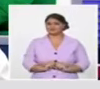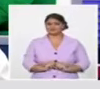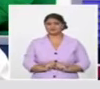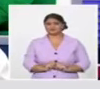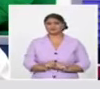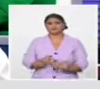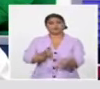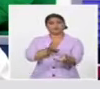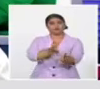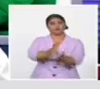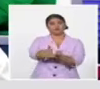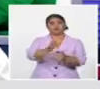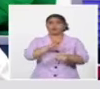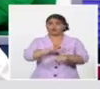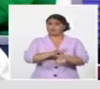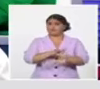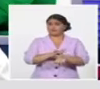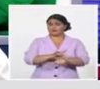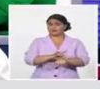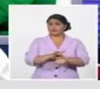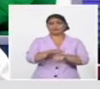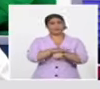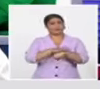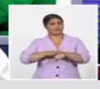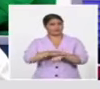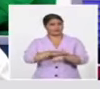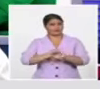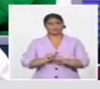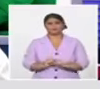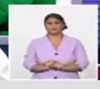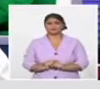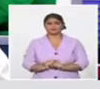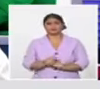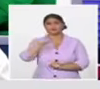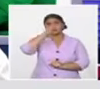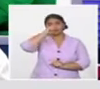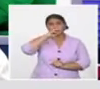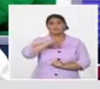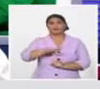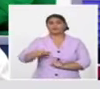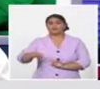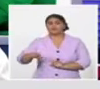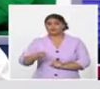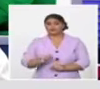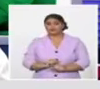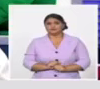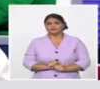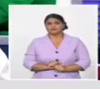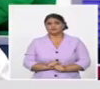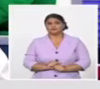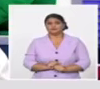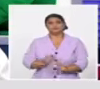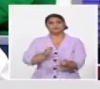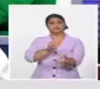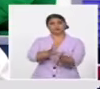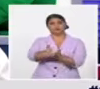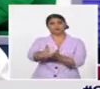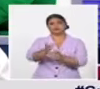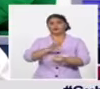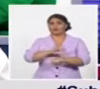Activos, perdón, de todos los casos pediátricos confirmados en el día de ayer. Activos en estos